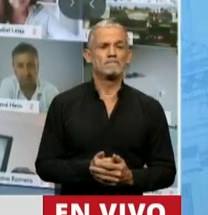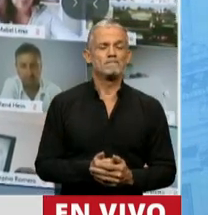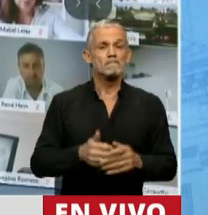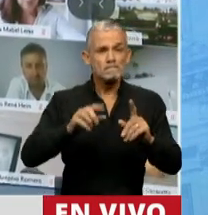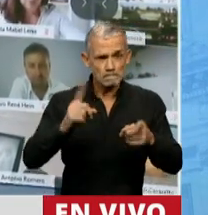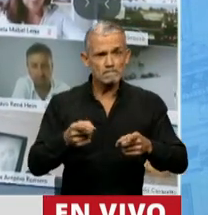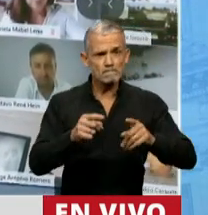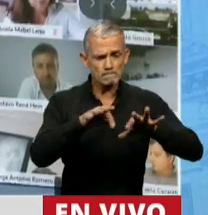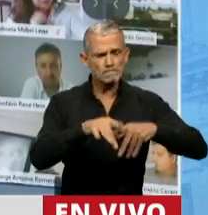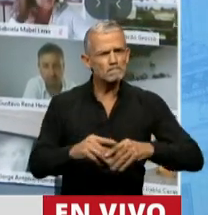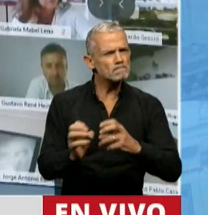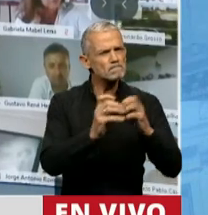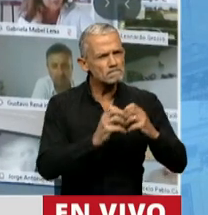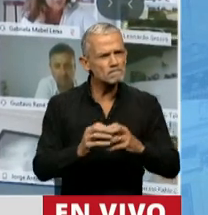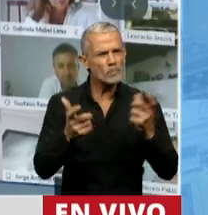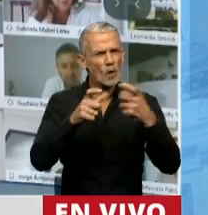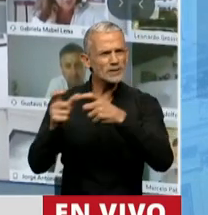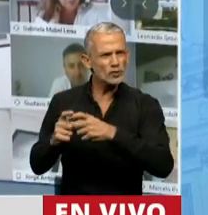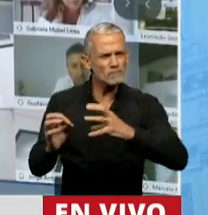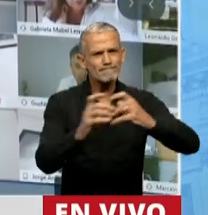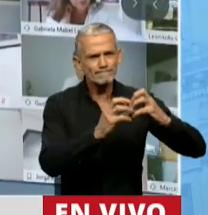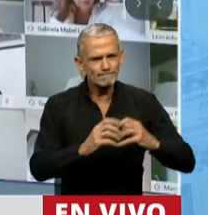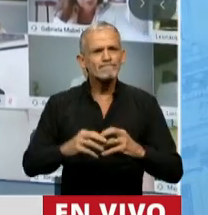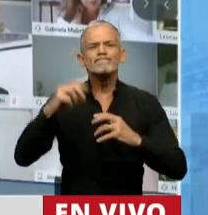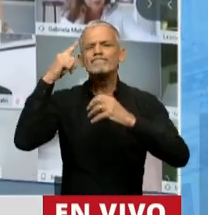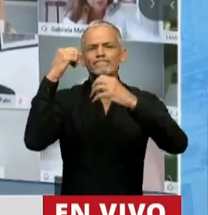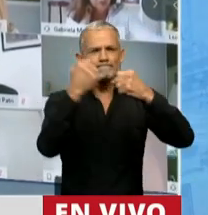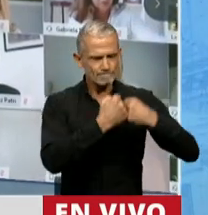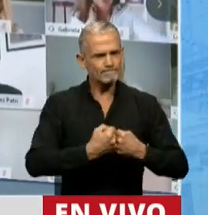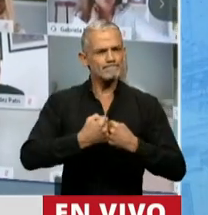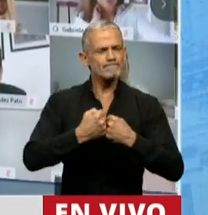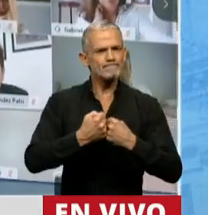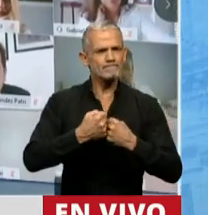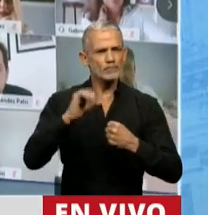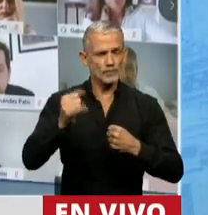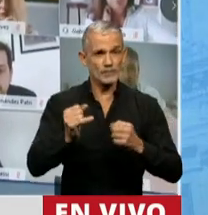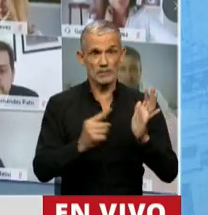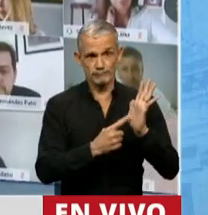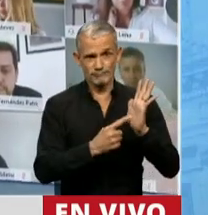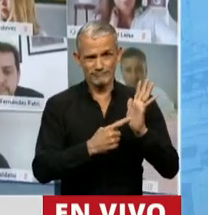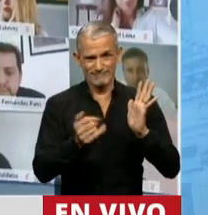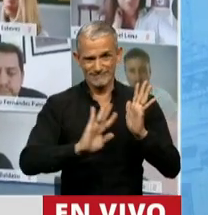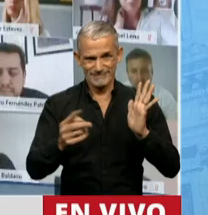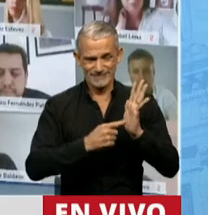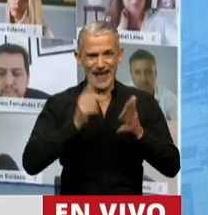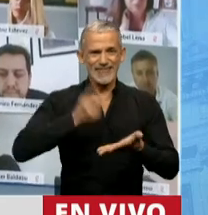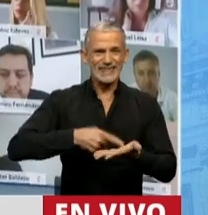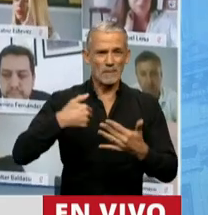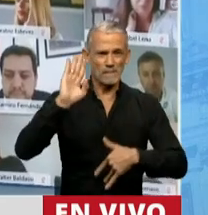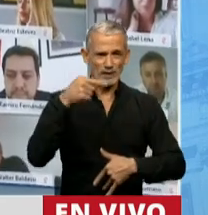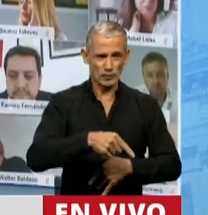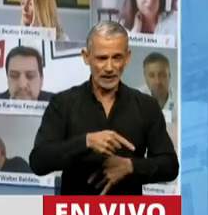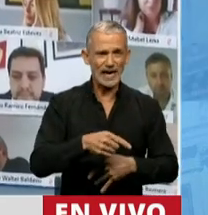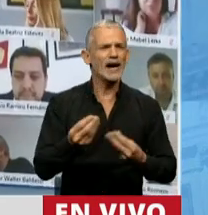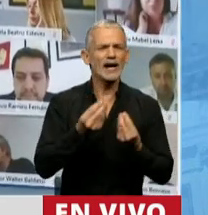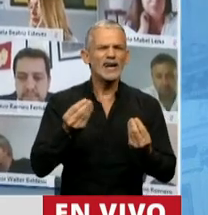precisamos, también fue motivo de debate y logramos un acuerdo que está reflejado en el dictamen,